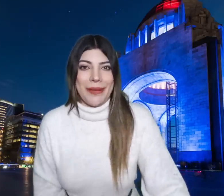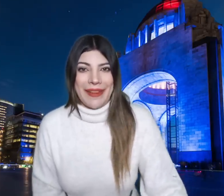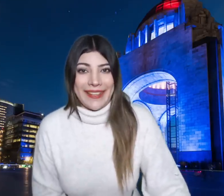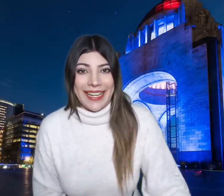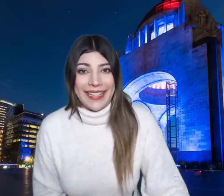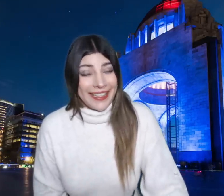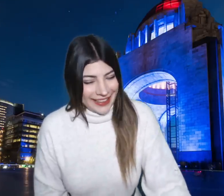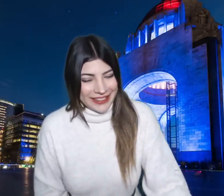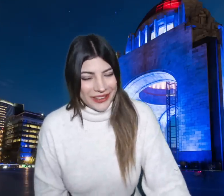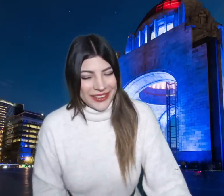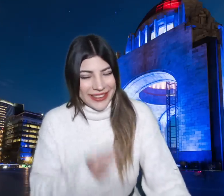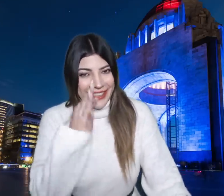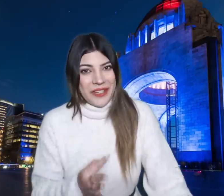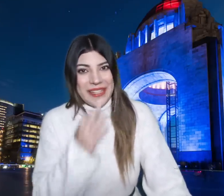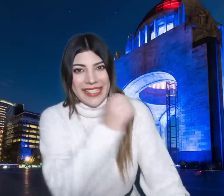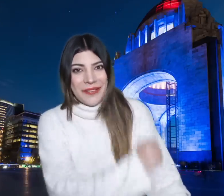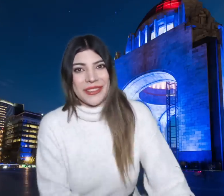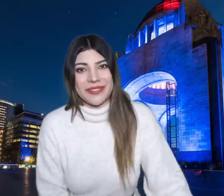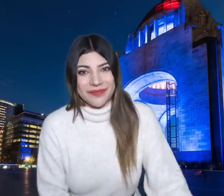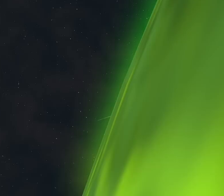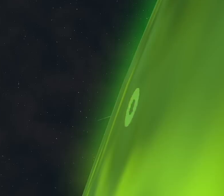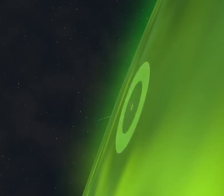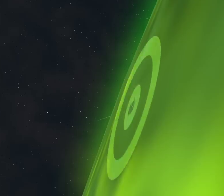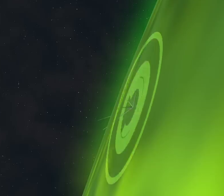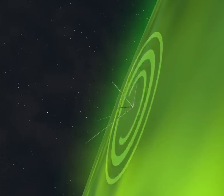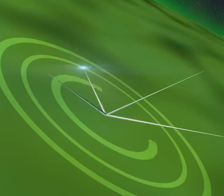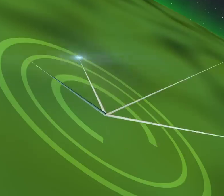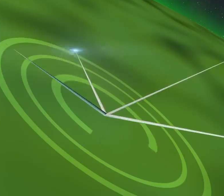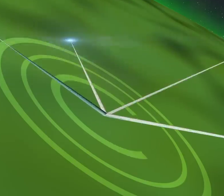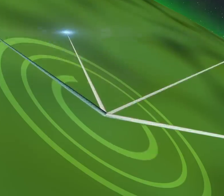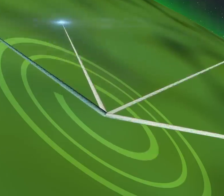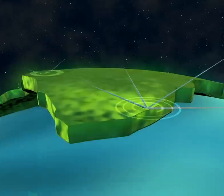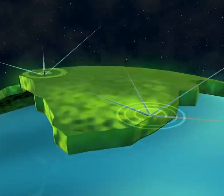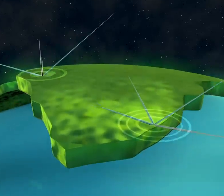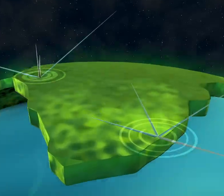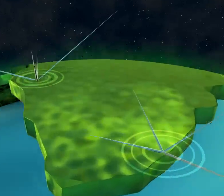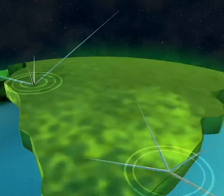lo voy a platicar. ¿Listos? Comenzamos.